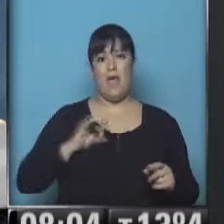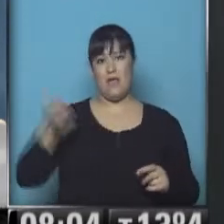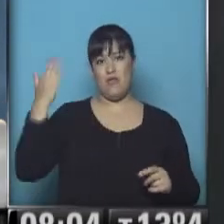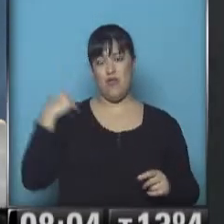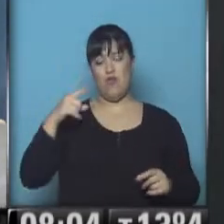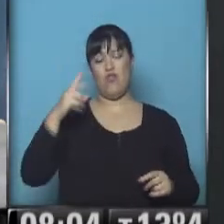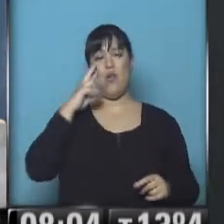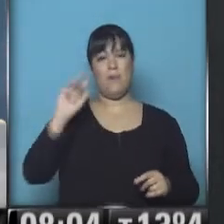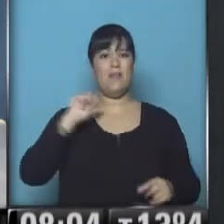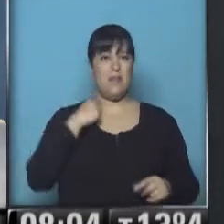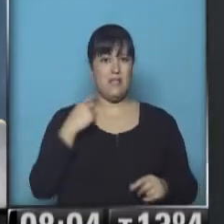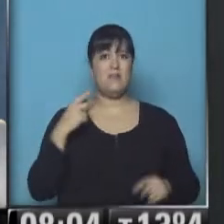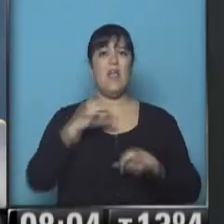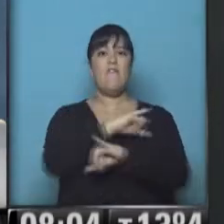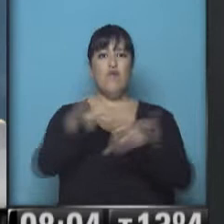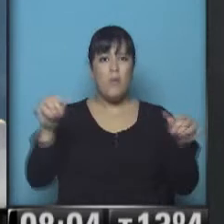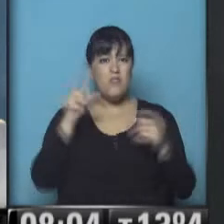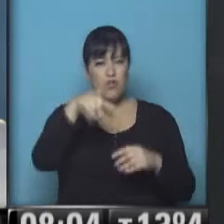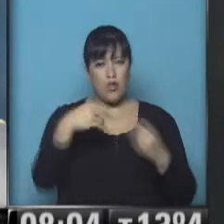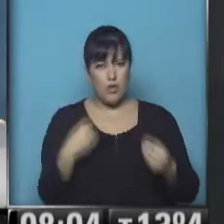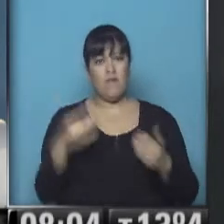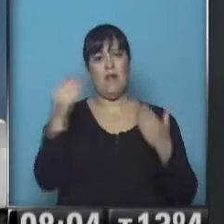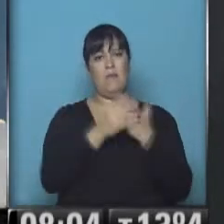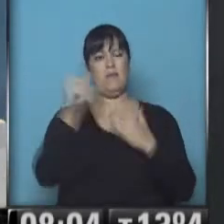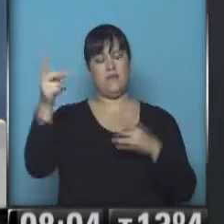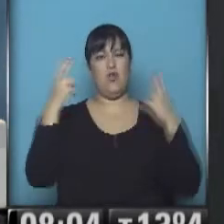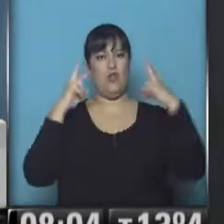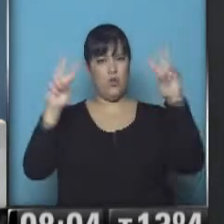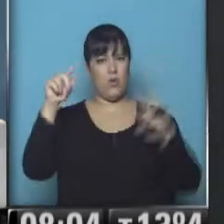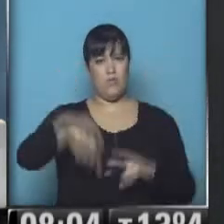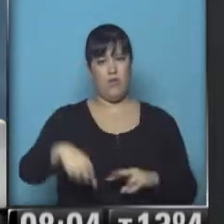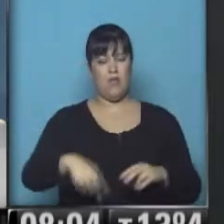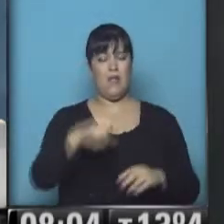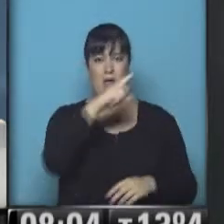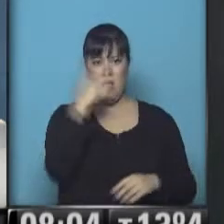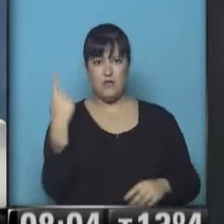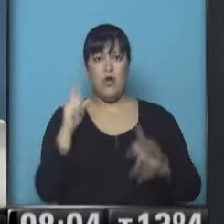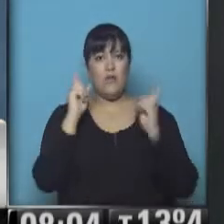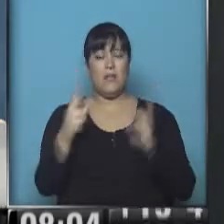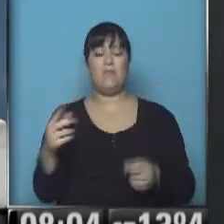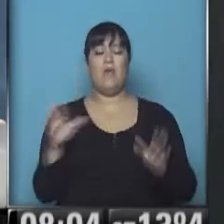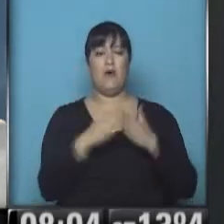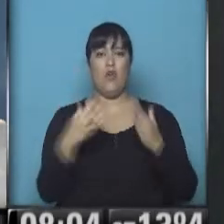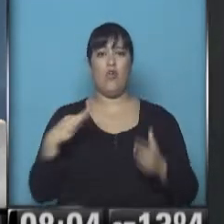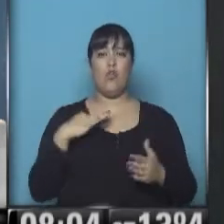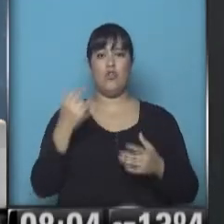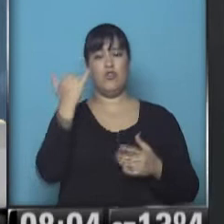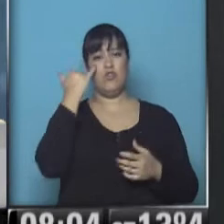acuerdo a información difundida por el Ministerio de Turismo de la Nación. El Código Civil y